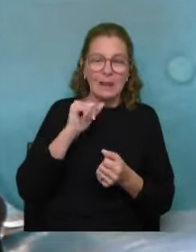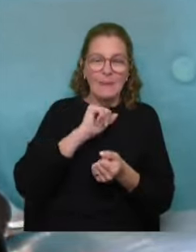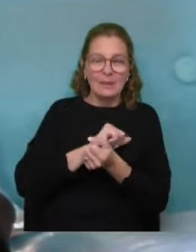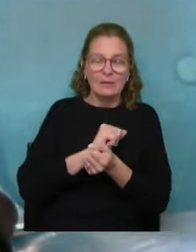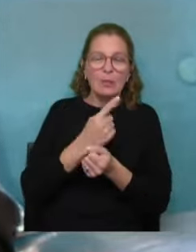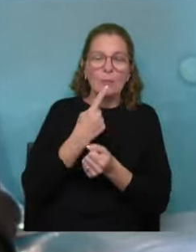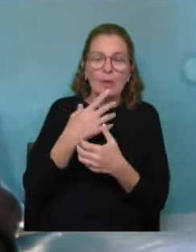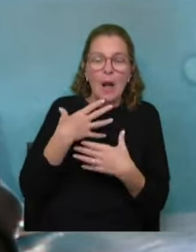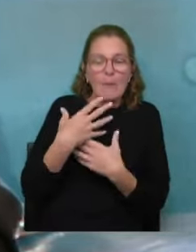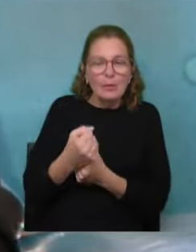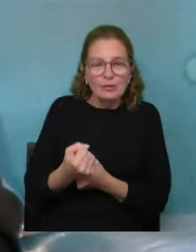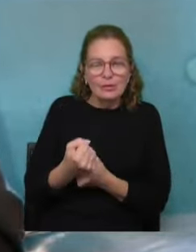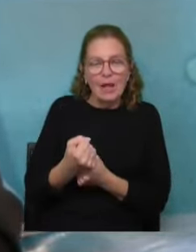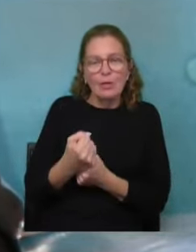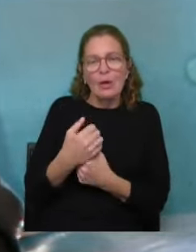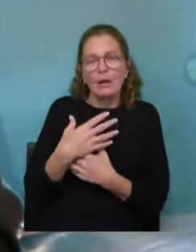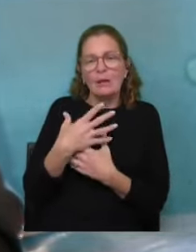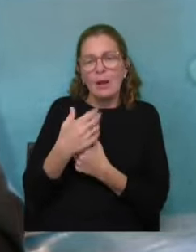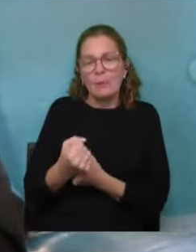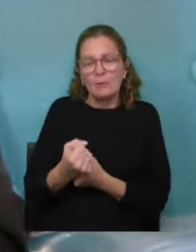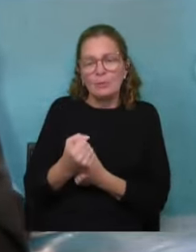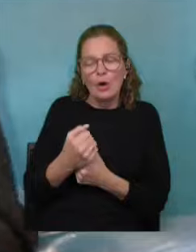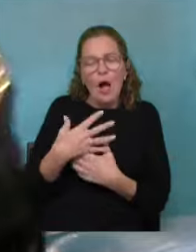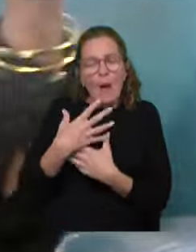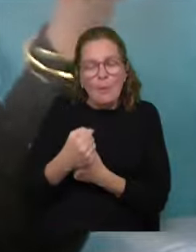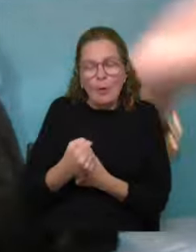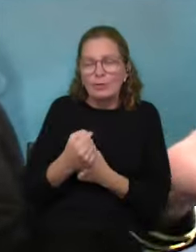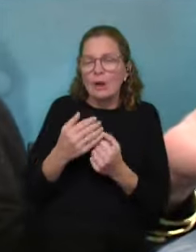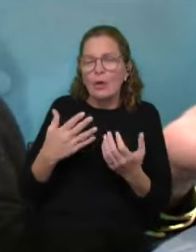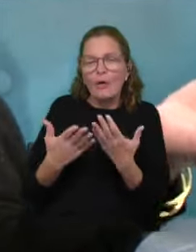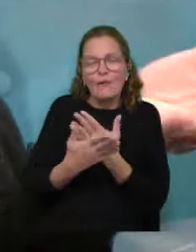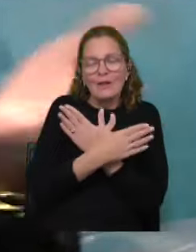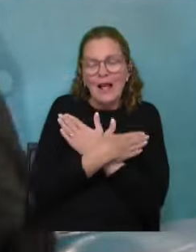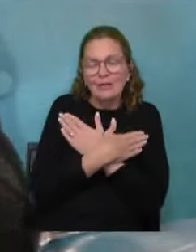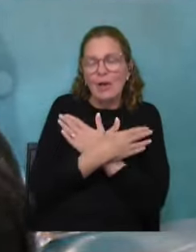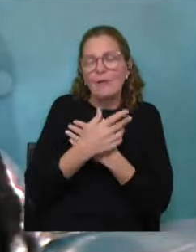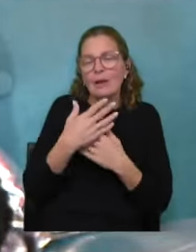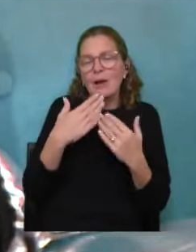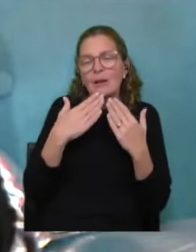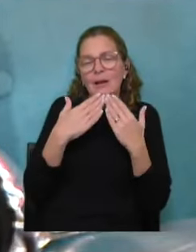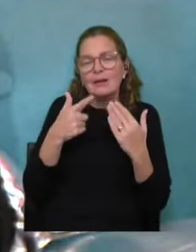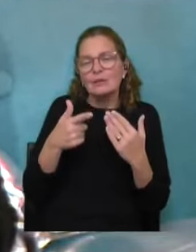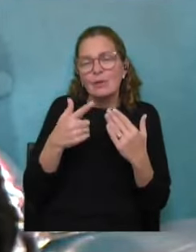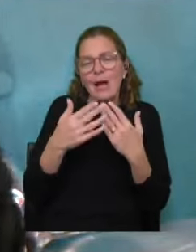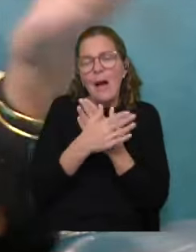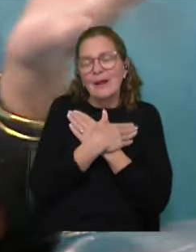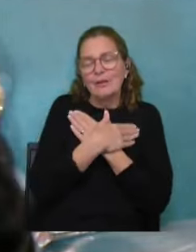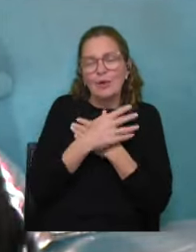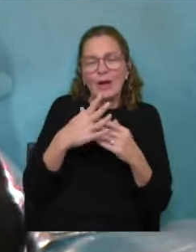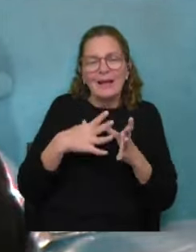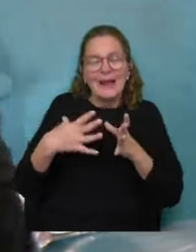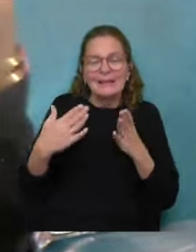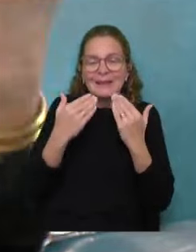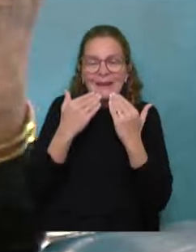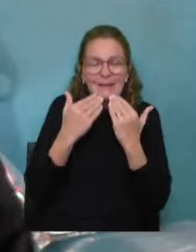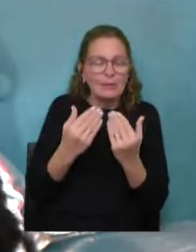nos han apoyado, nos han avalado, nos sostienen con sus brazos. Así que a ellos un abrazo inmenso, un